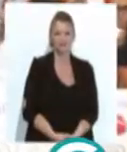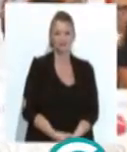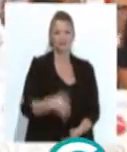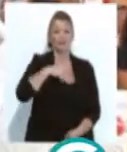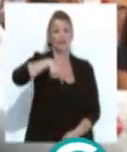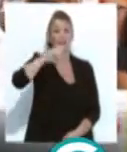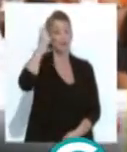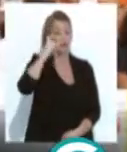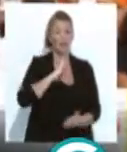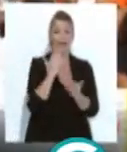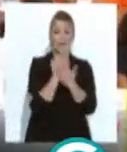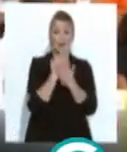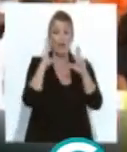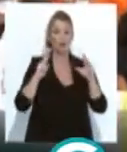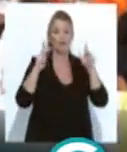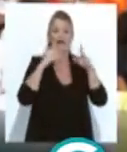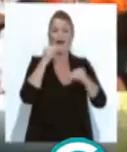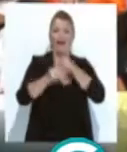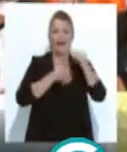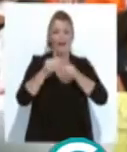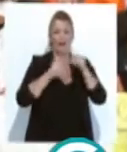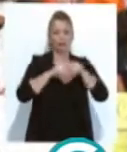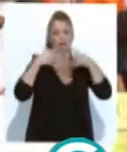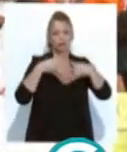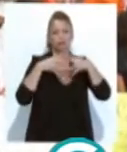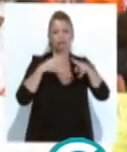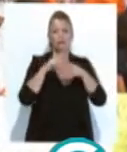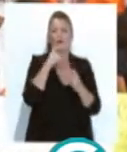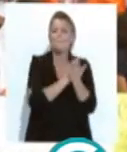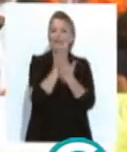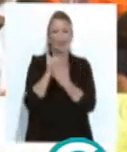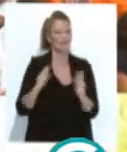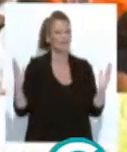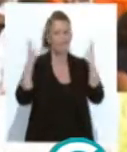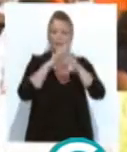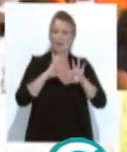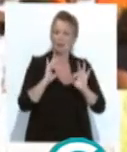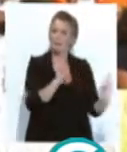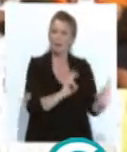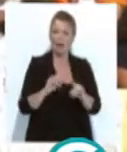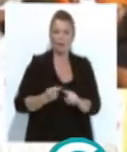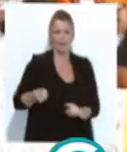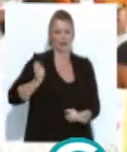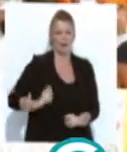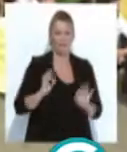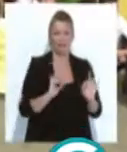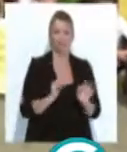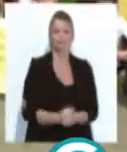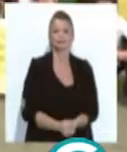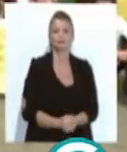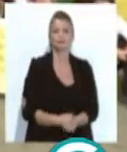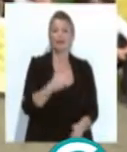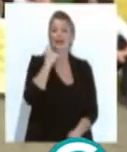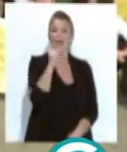Los alumnos de la Escuela de Hostelería han convocado una sentada denunciando la falta de medios para estar profesionalmente preparados. Casi